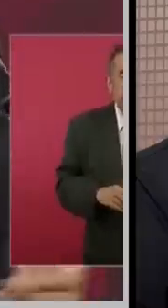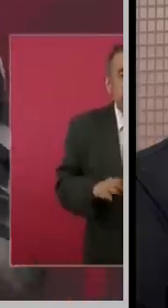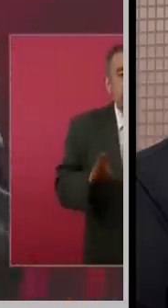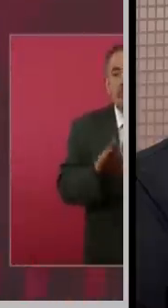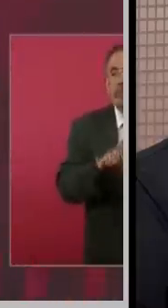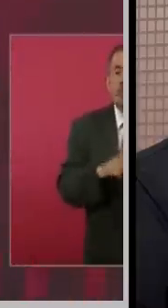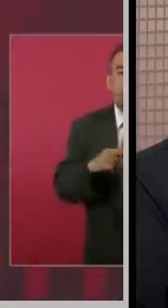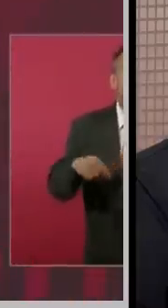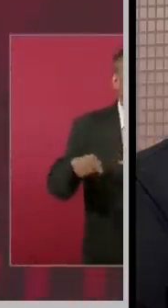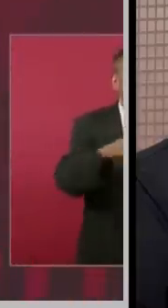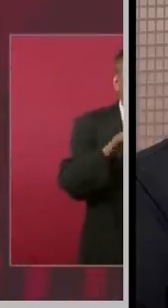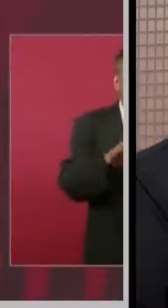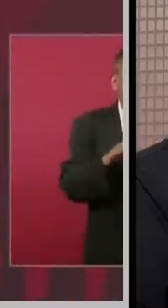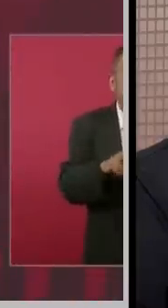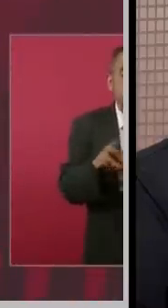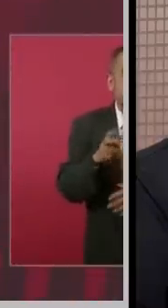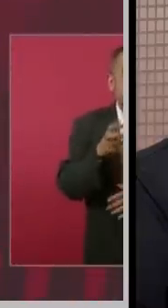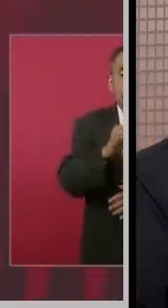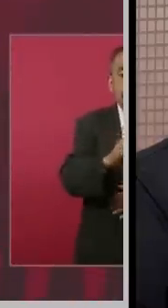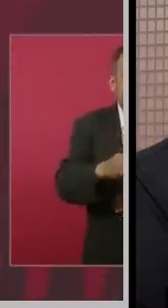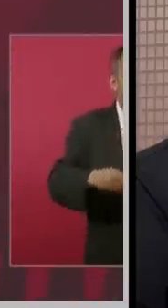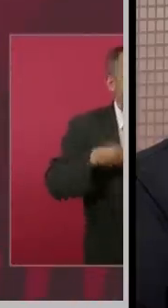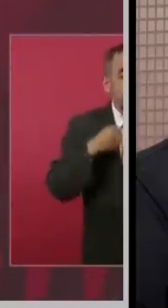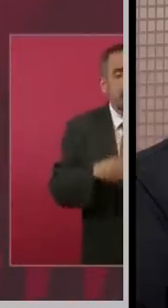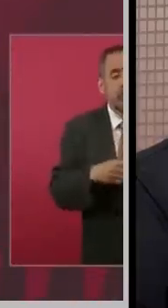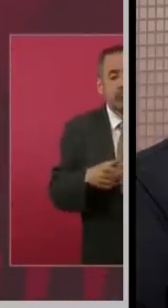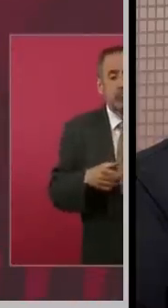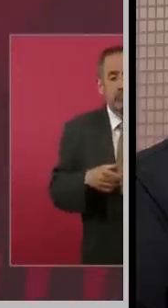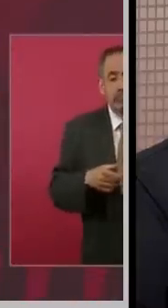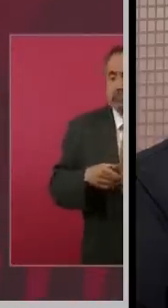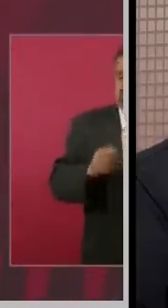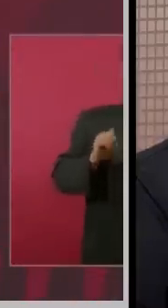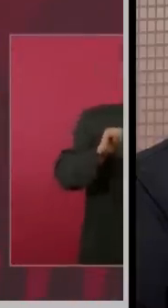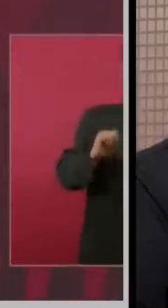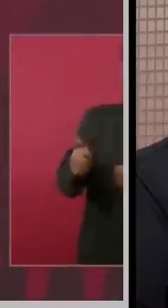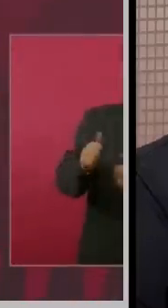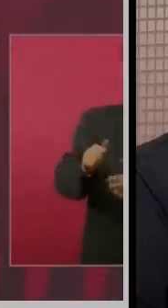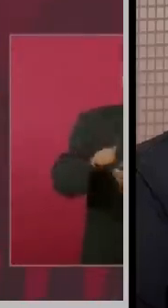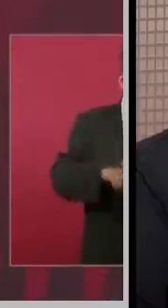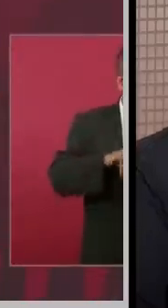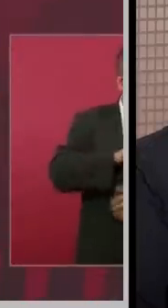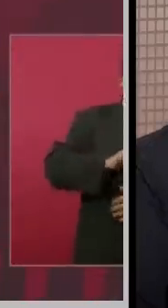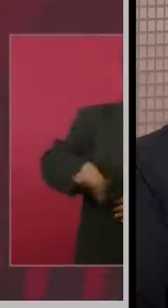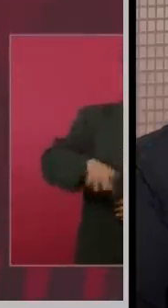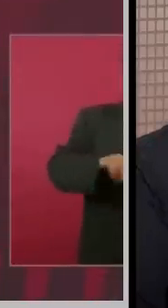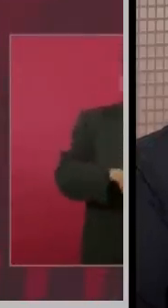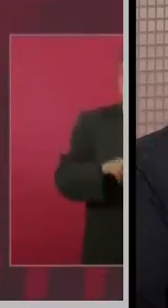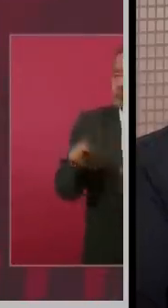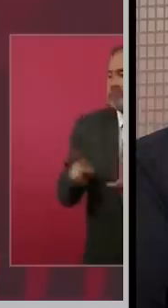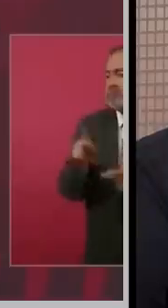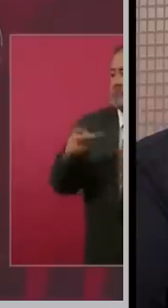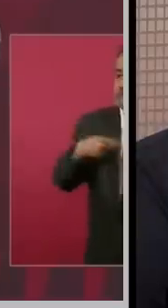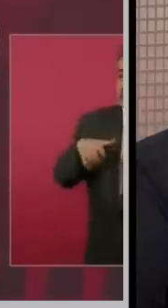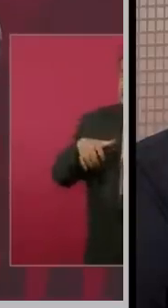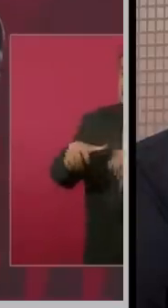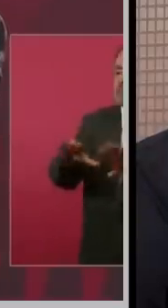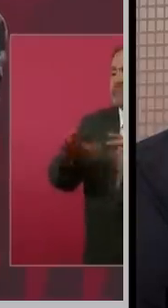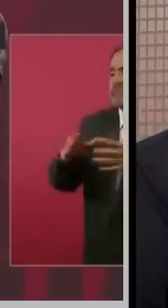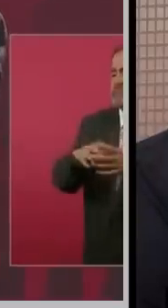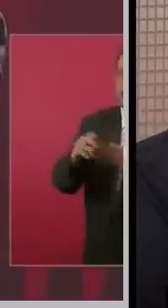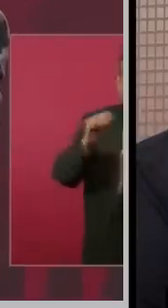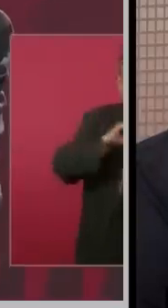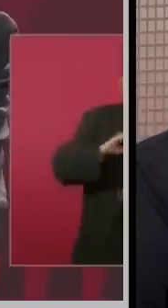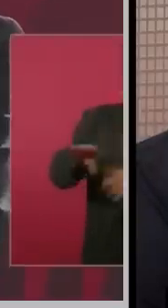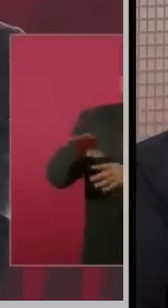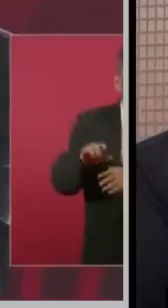forma de vida, abandonaron al pueblo, abandonaron a los jóvenes y se dedicaron